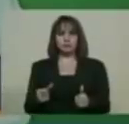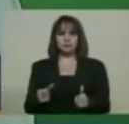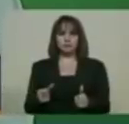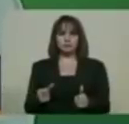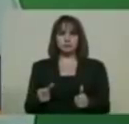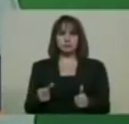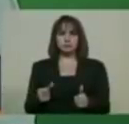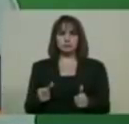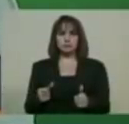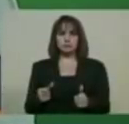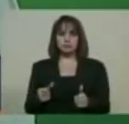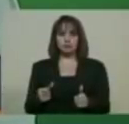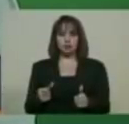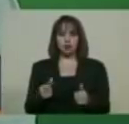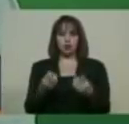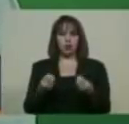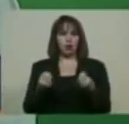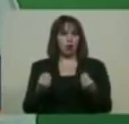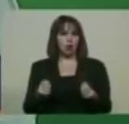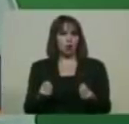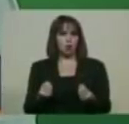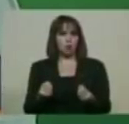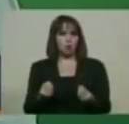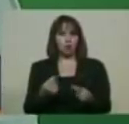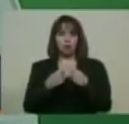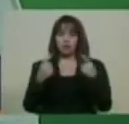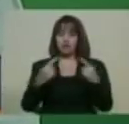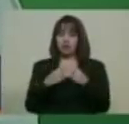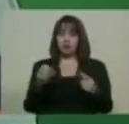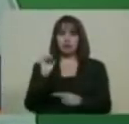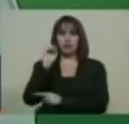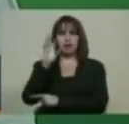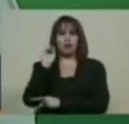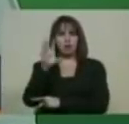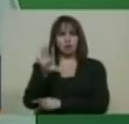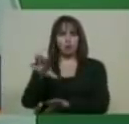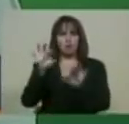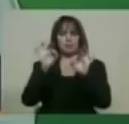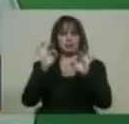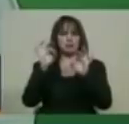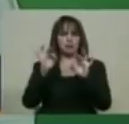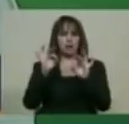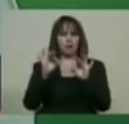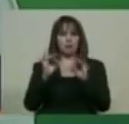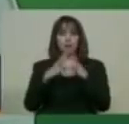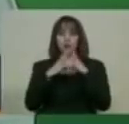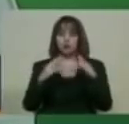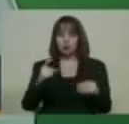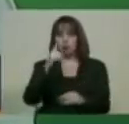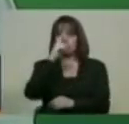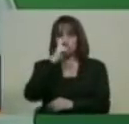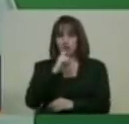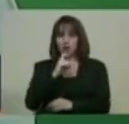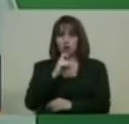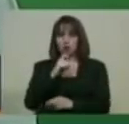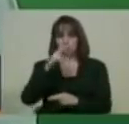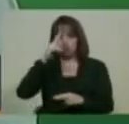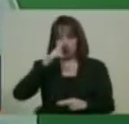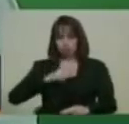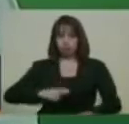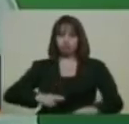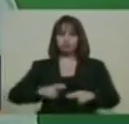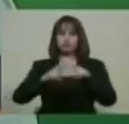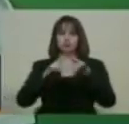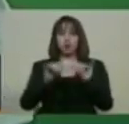quiero iniciar un conjunto de actos y jornadas especiales todos los años para conmemorar